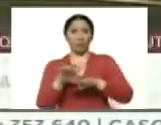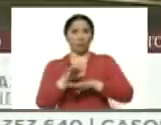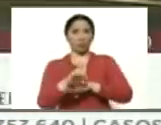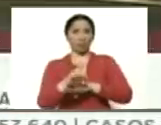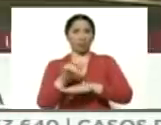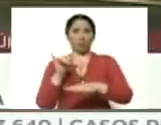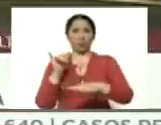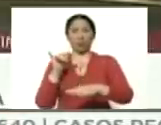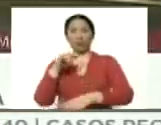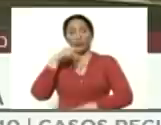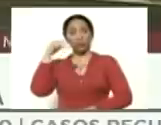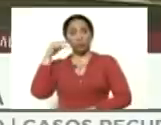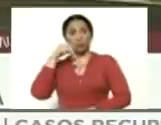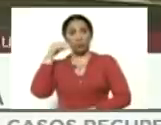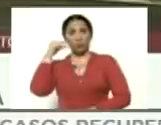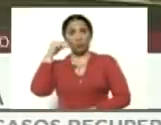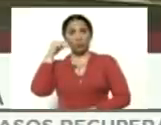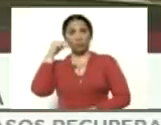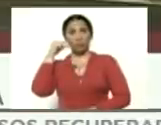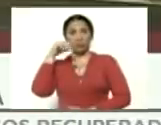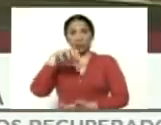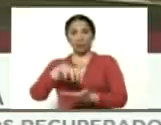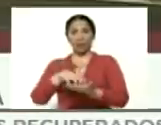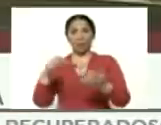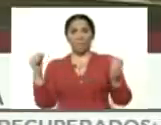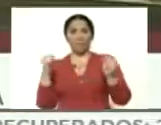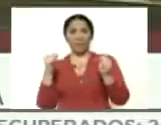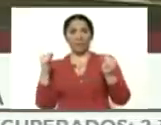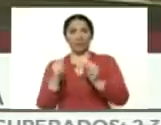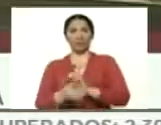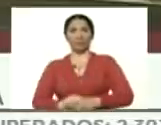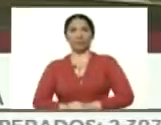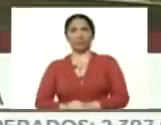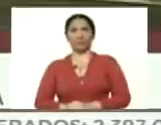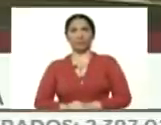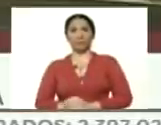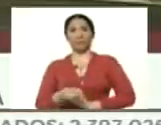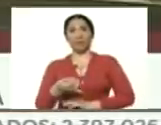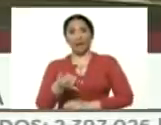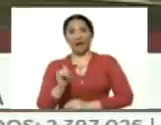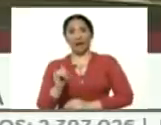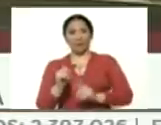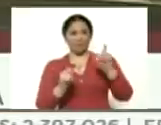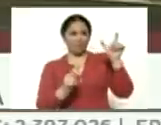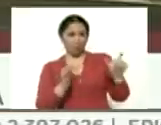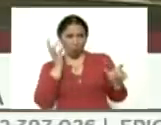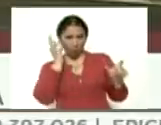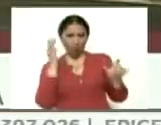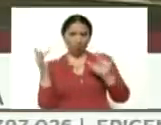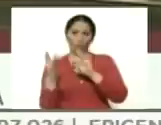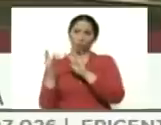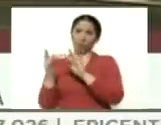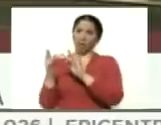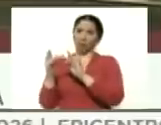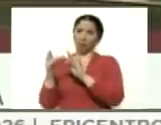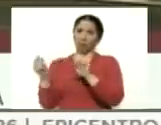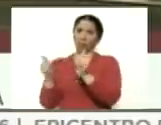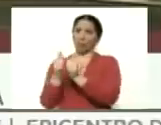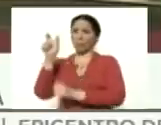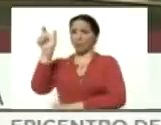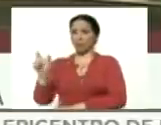Sucre, San Juan de Lagunillas, del estado Mérida, estuvo en contacto con una persona positiva para